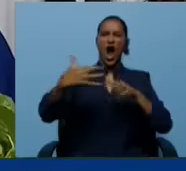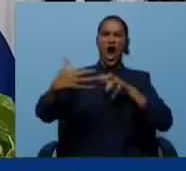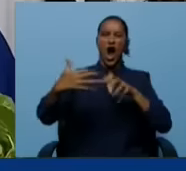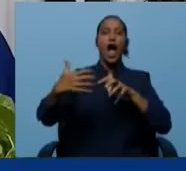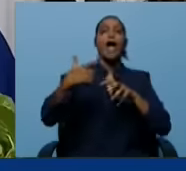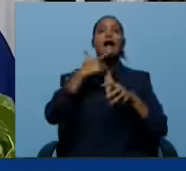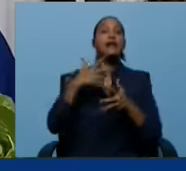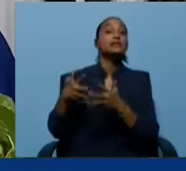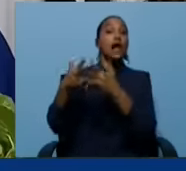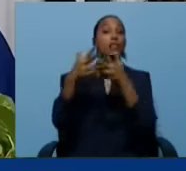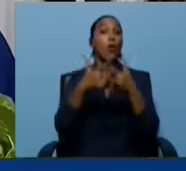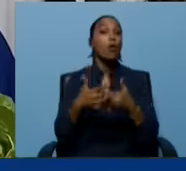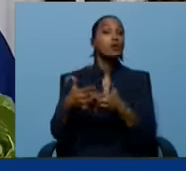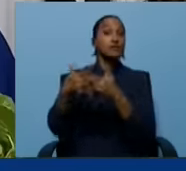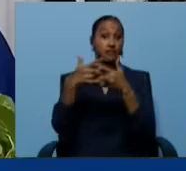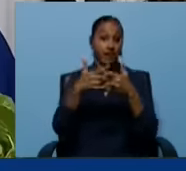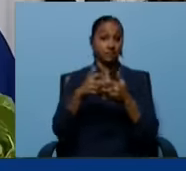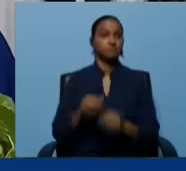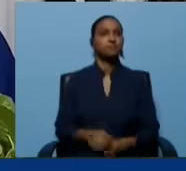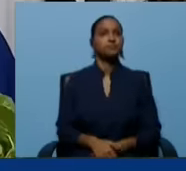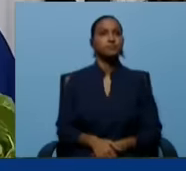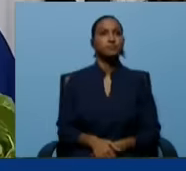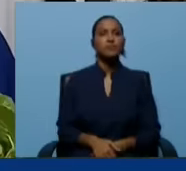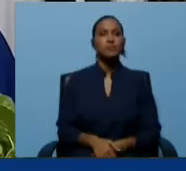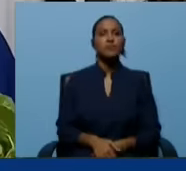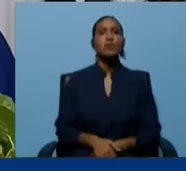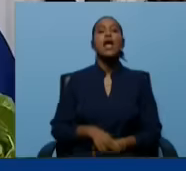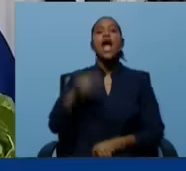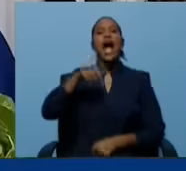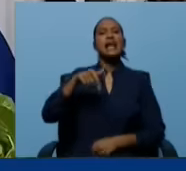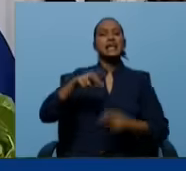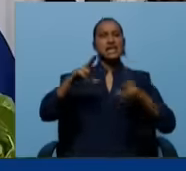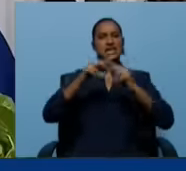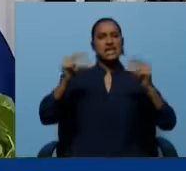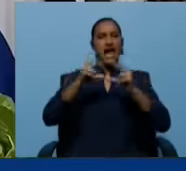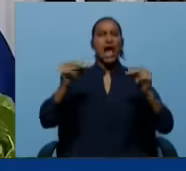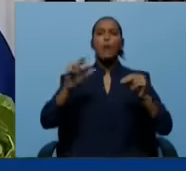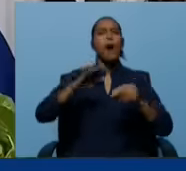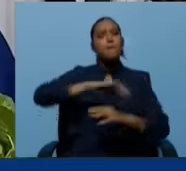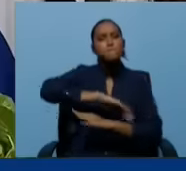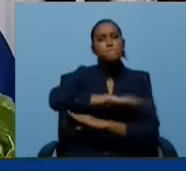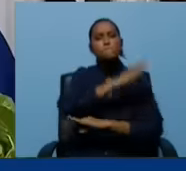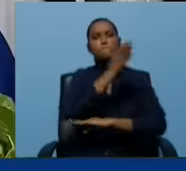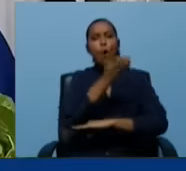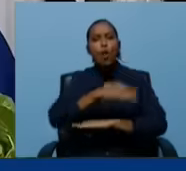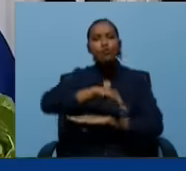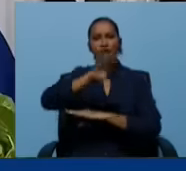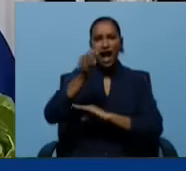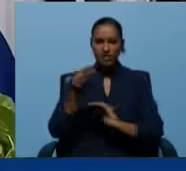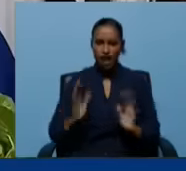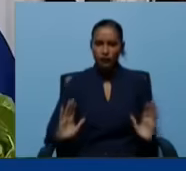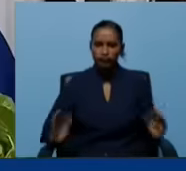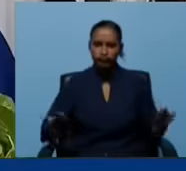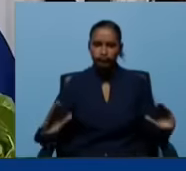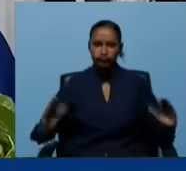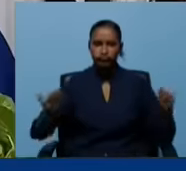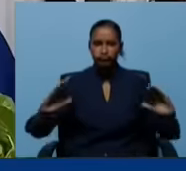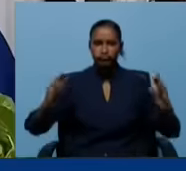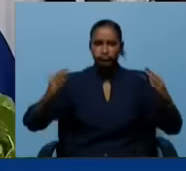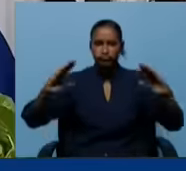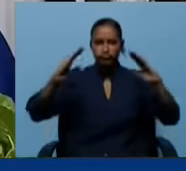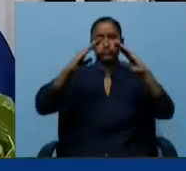un cerro que se llama el Coyotepe, que es donde se atrincheró Zelaya,